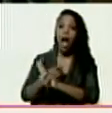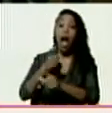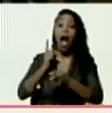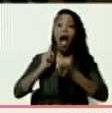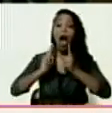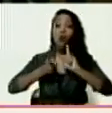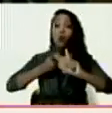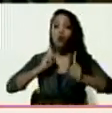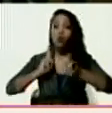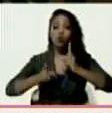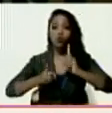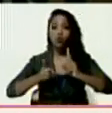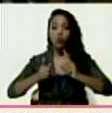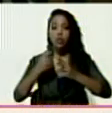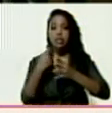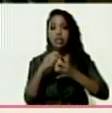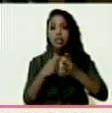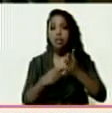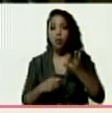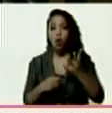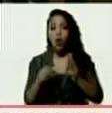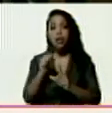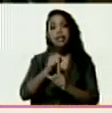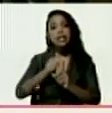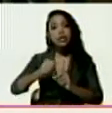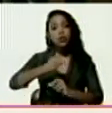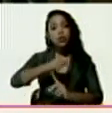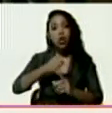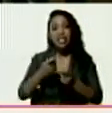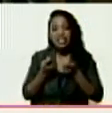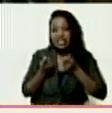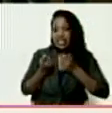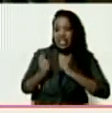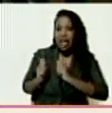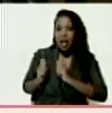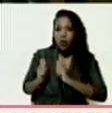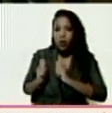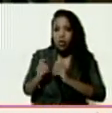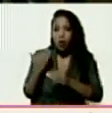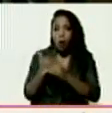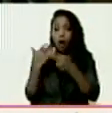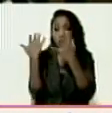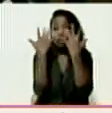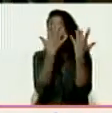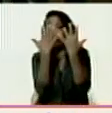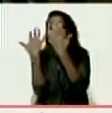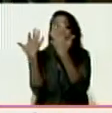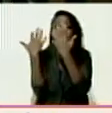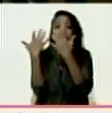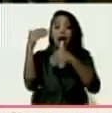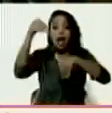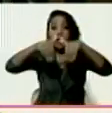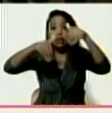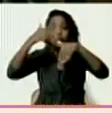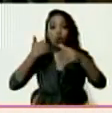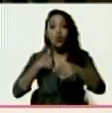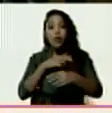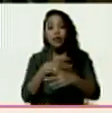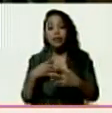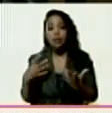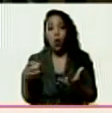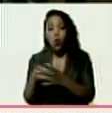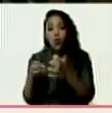tipo de situación que trataron de empañar lo que es la elección de nuestra Junta Directiva,